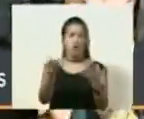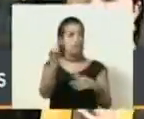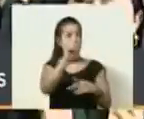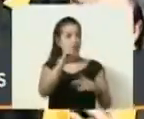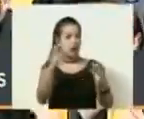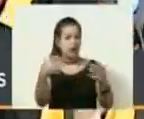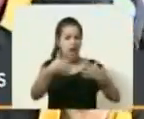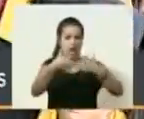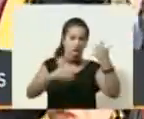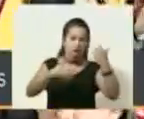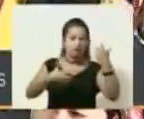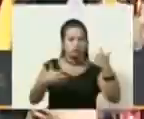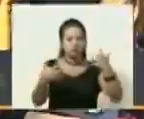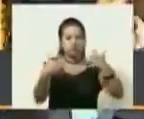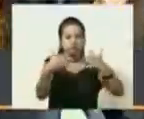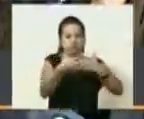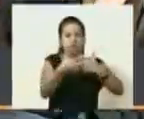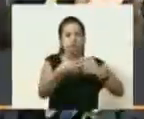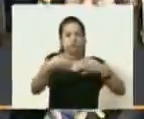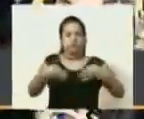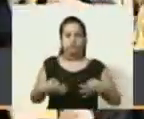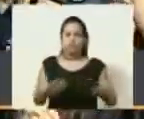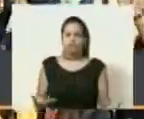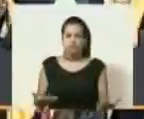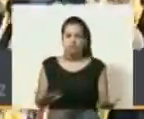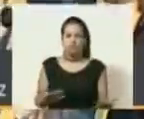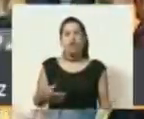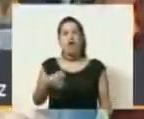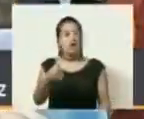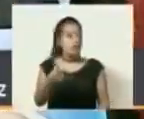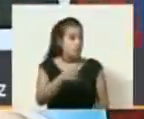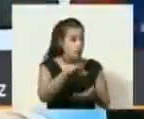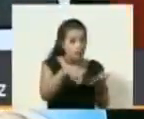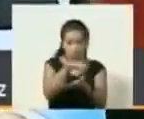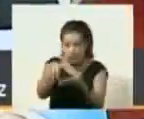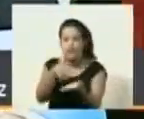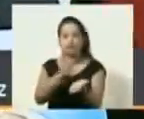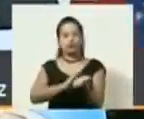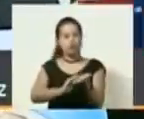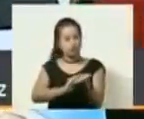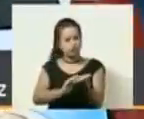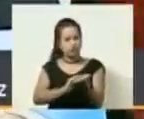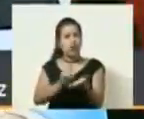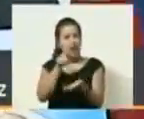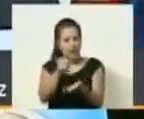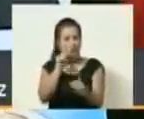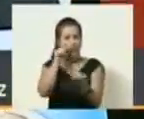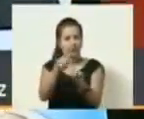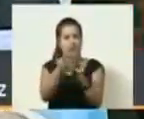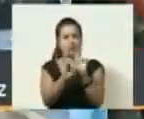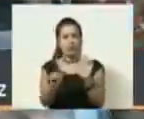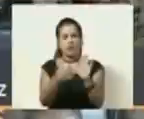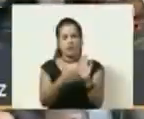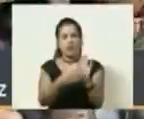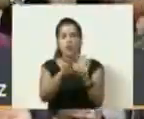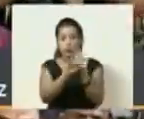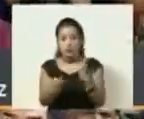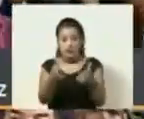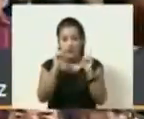Venezuela, para solucionar los problemas que tenemos. Para eso he convocado una constituyente, hermana.